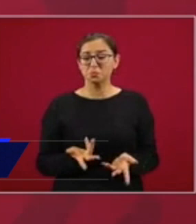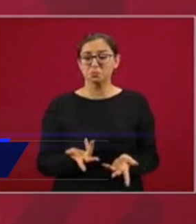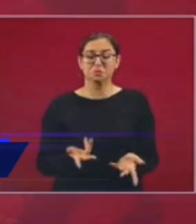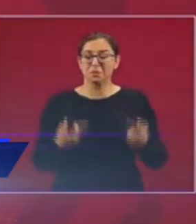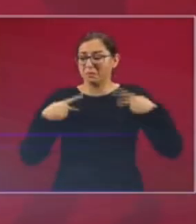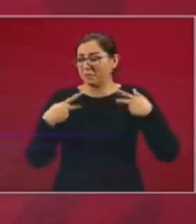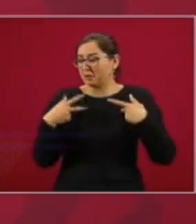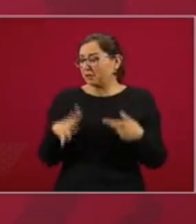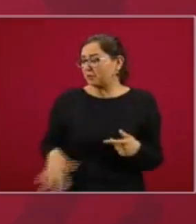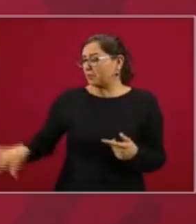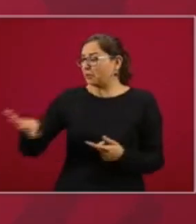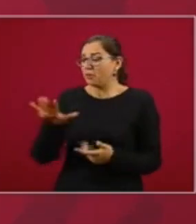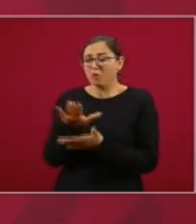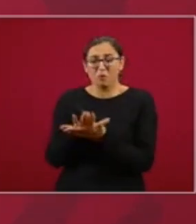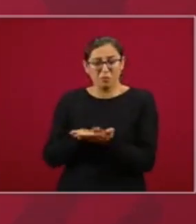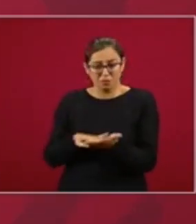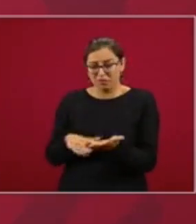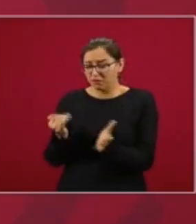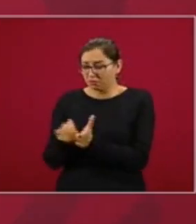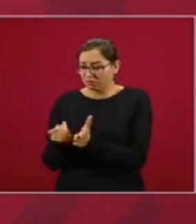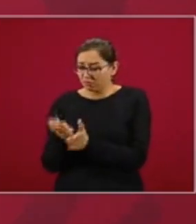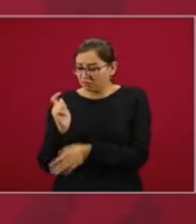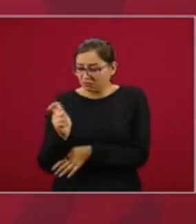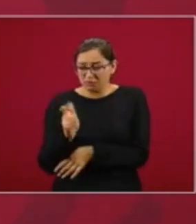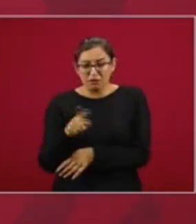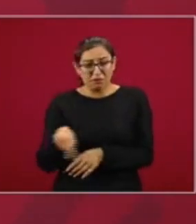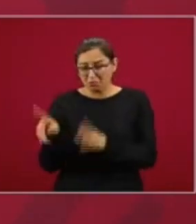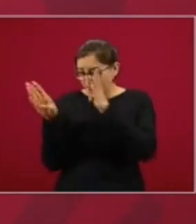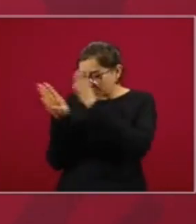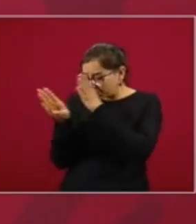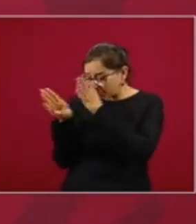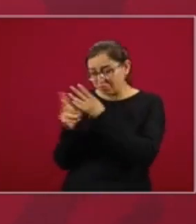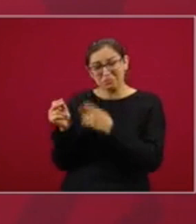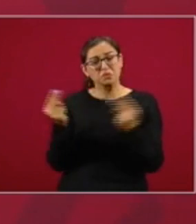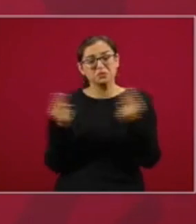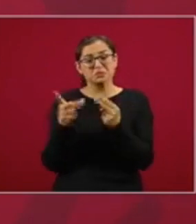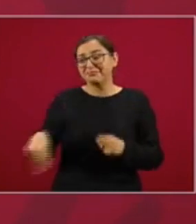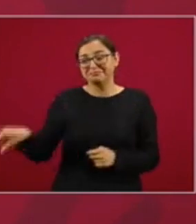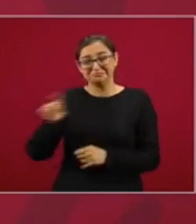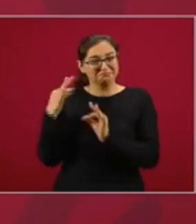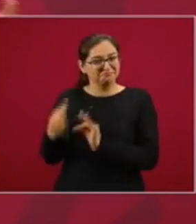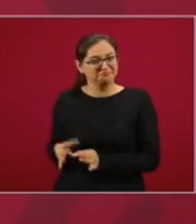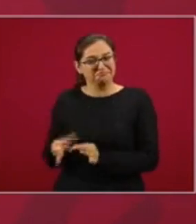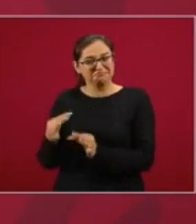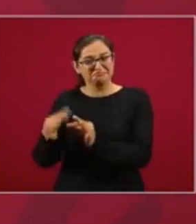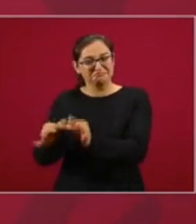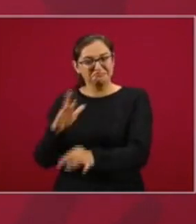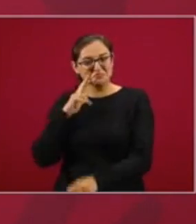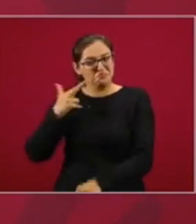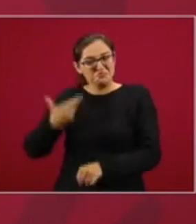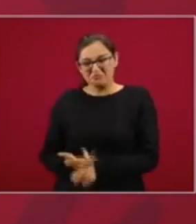contribuyente. Ese siempre ha sido responsable. Ahí no es el problema.